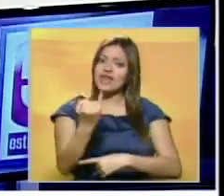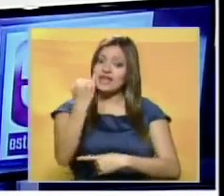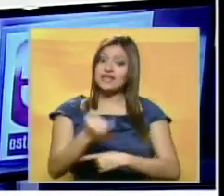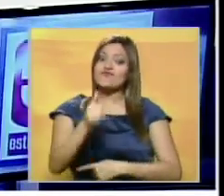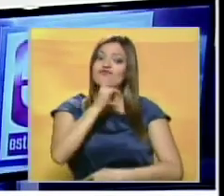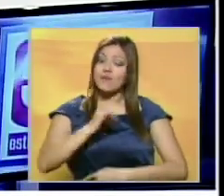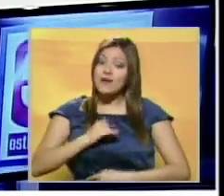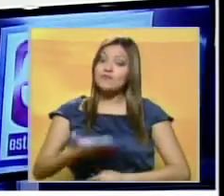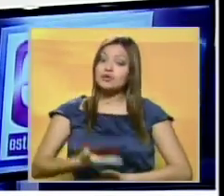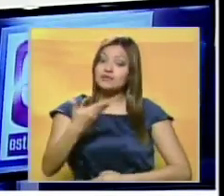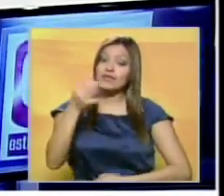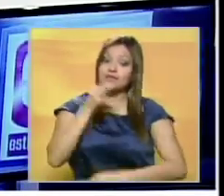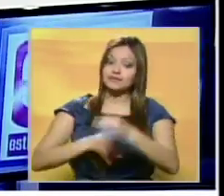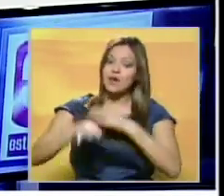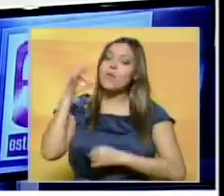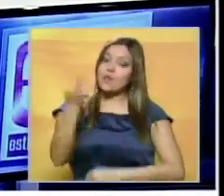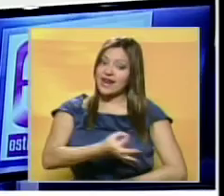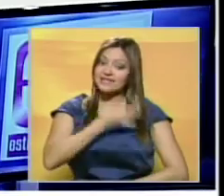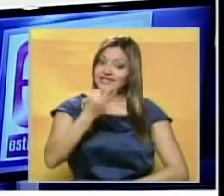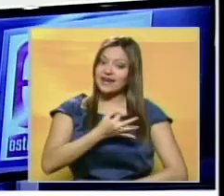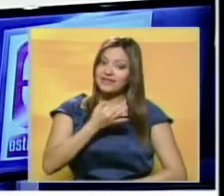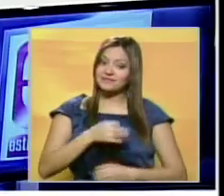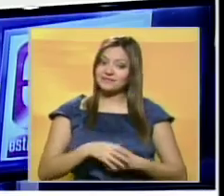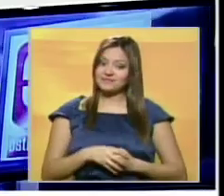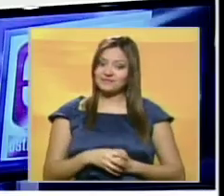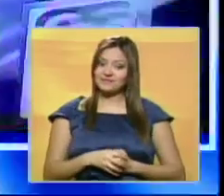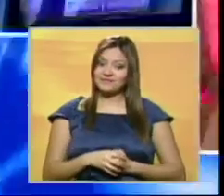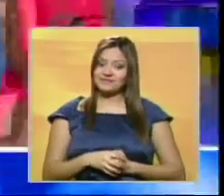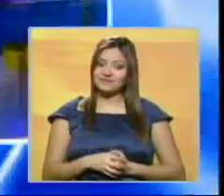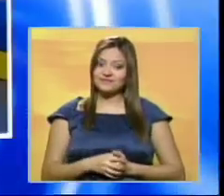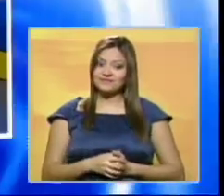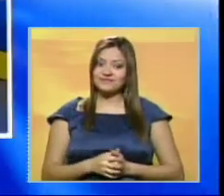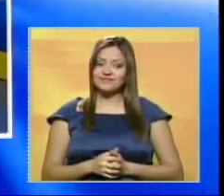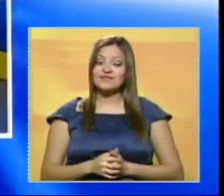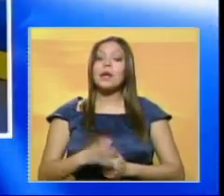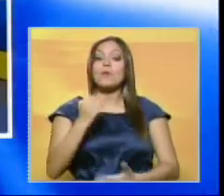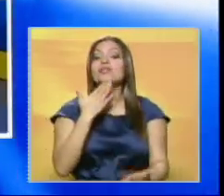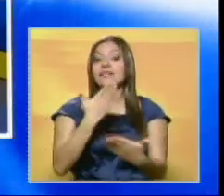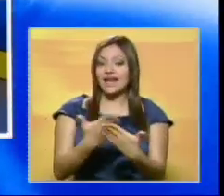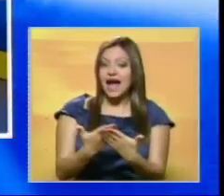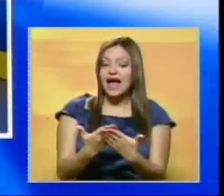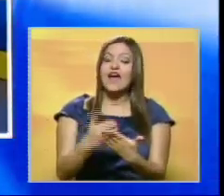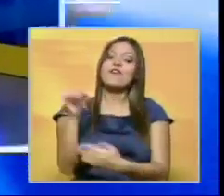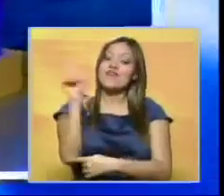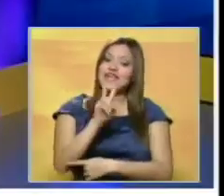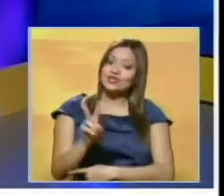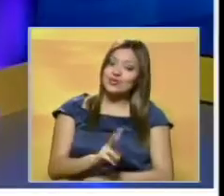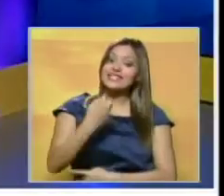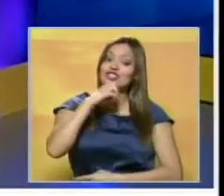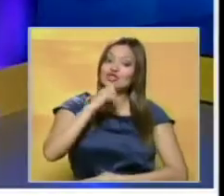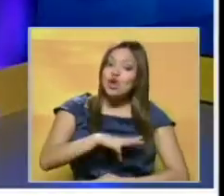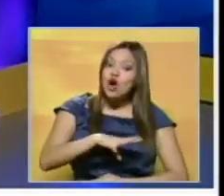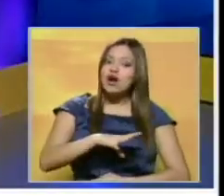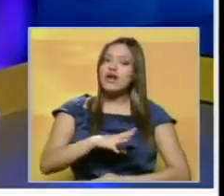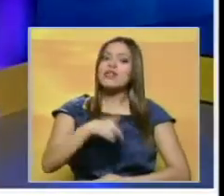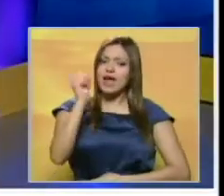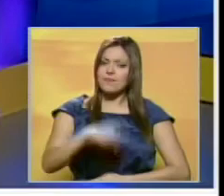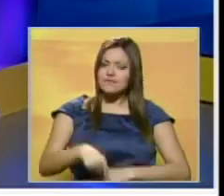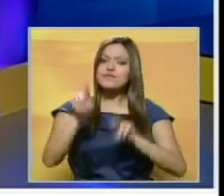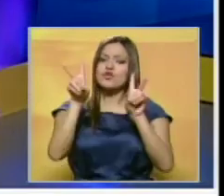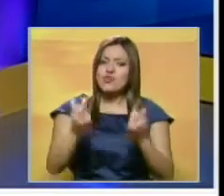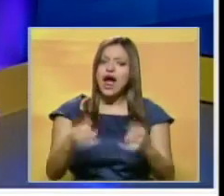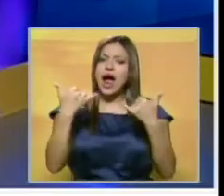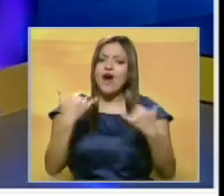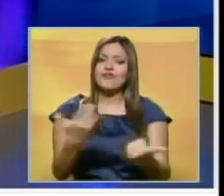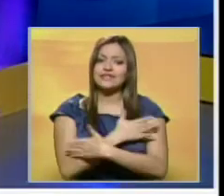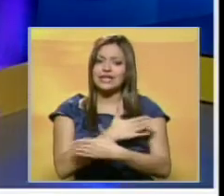detalles de esta importantísima noticia. Muy buenas tardes, Federica. Muchísimas gracias. Venezuela hace historia y se impone en los